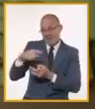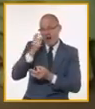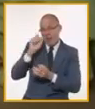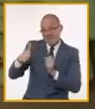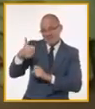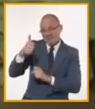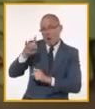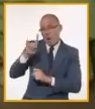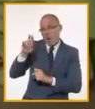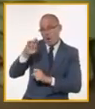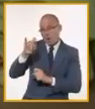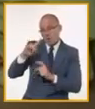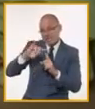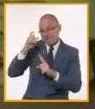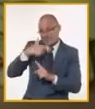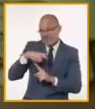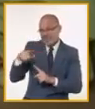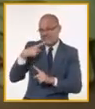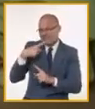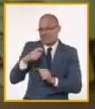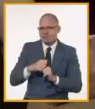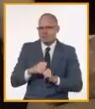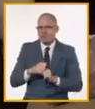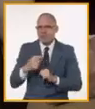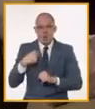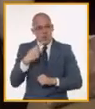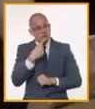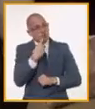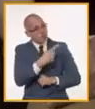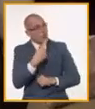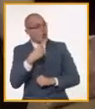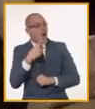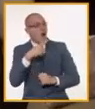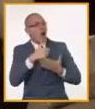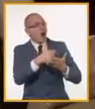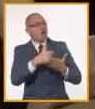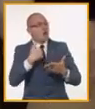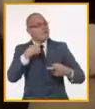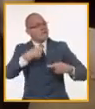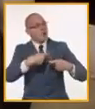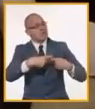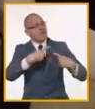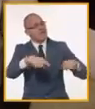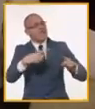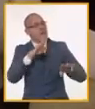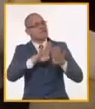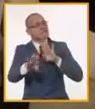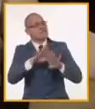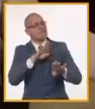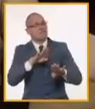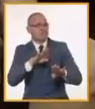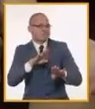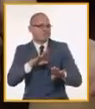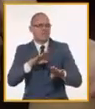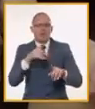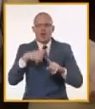yo le preparara a la mujer para ir al Encanto, a comprar cosas. El hijo que quería dar